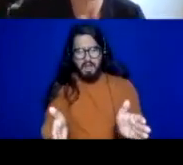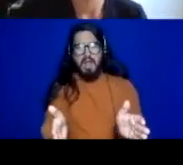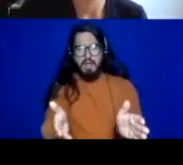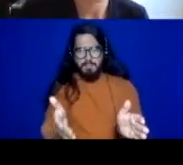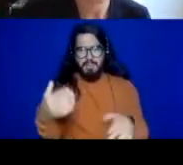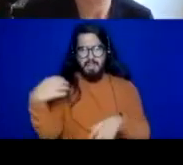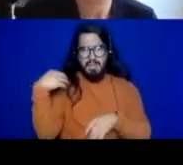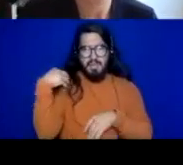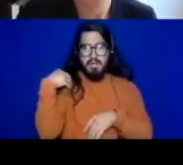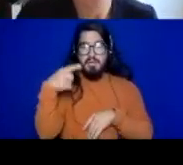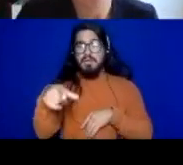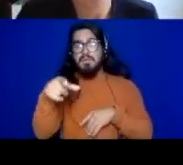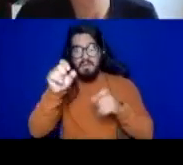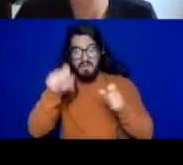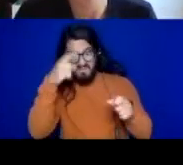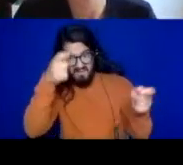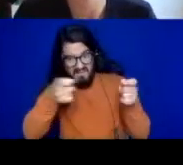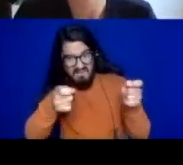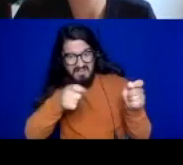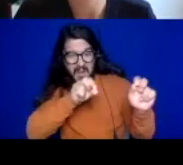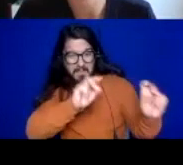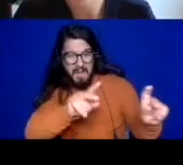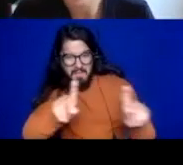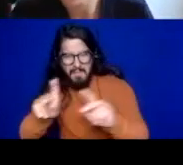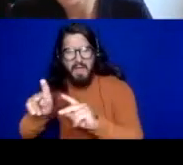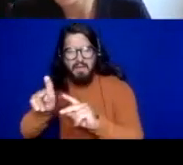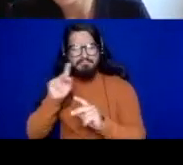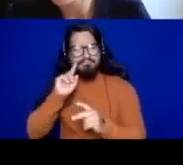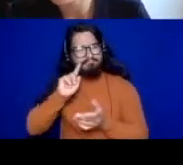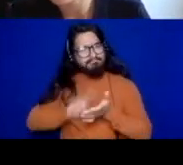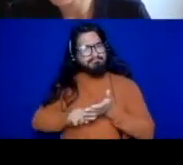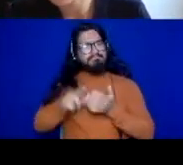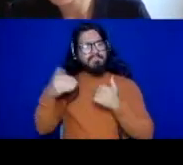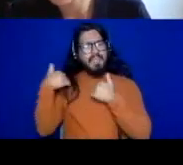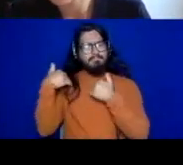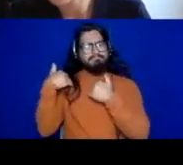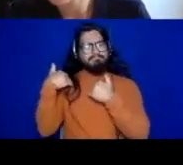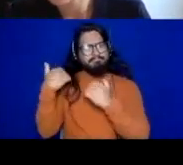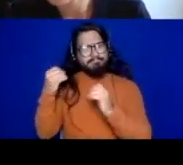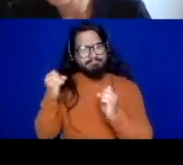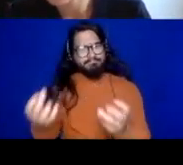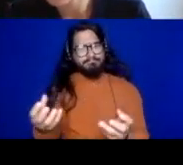regenerar contraseñas para las personas y poder volver a entrar a su cuenta.